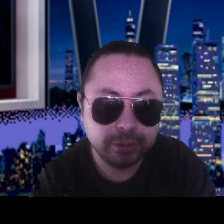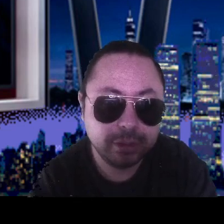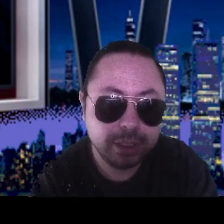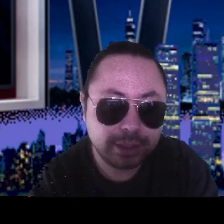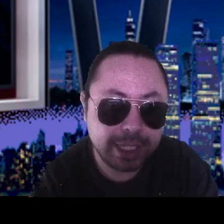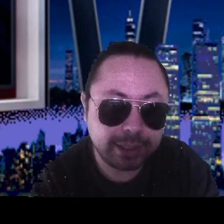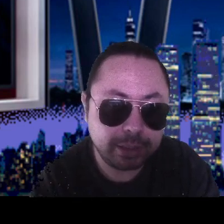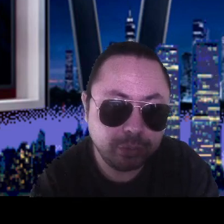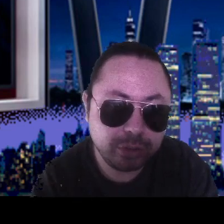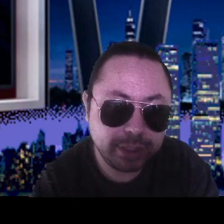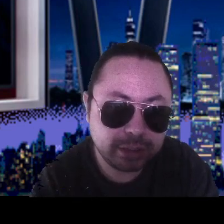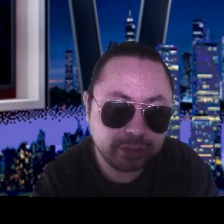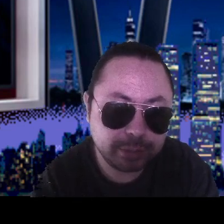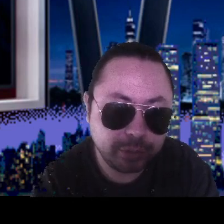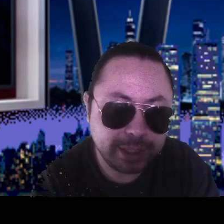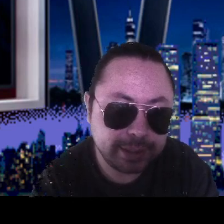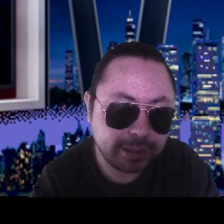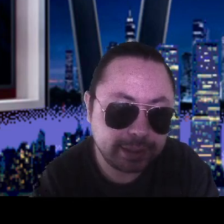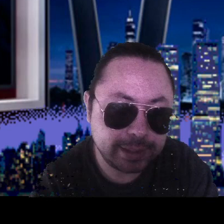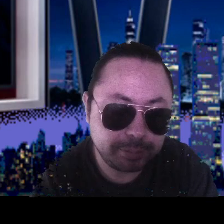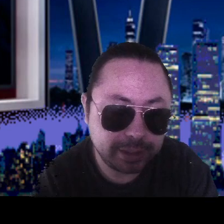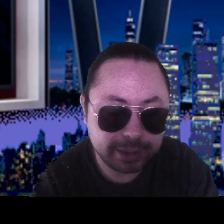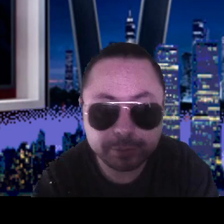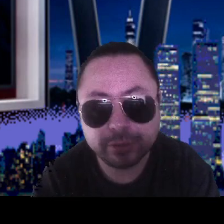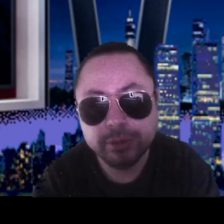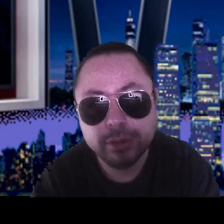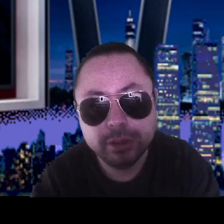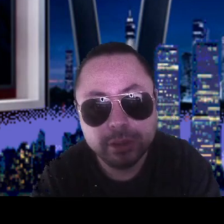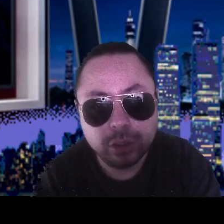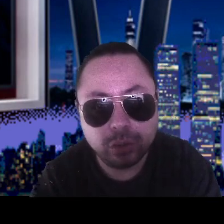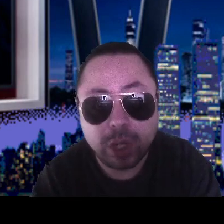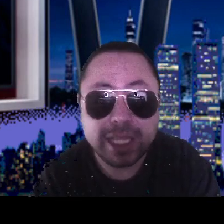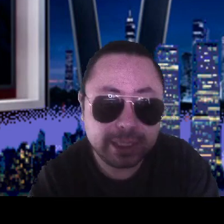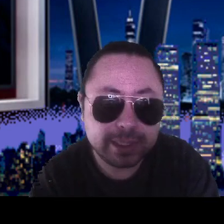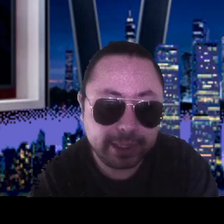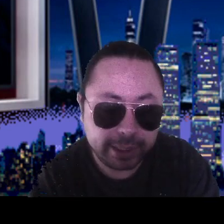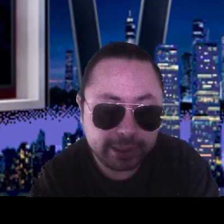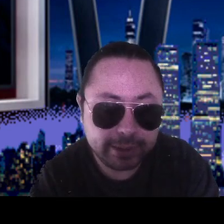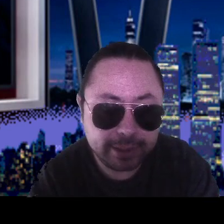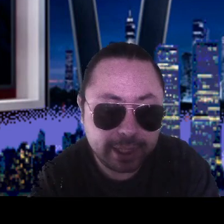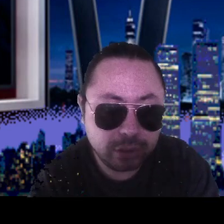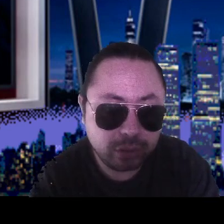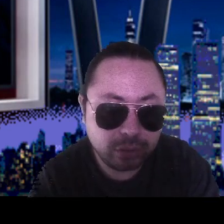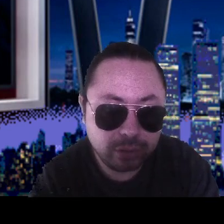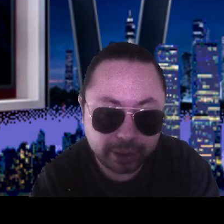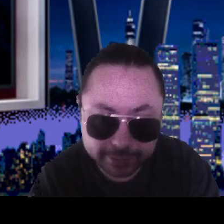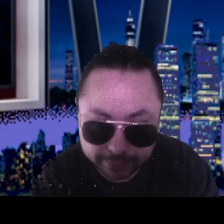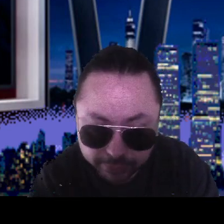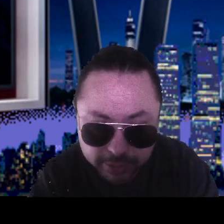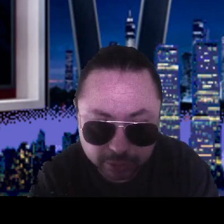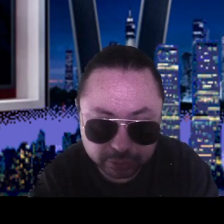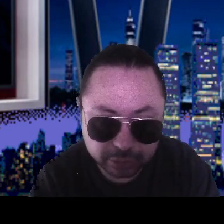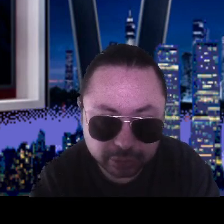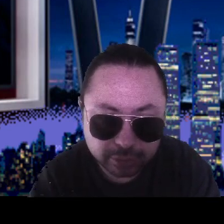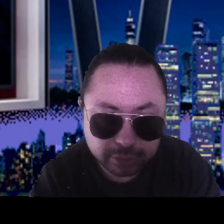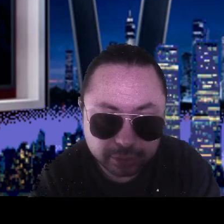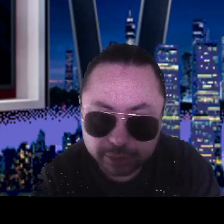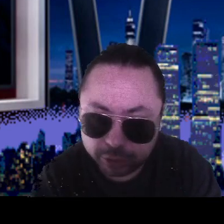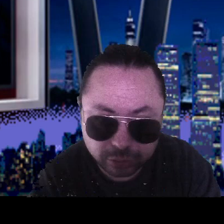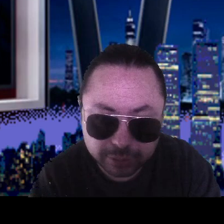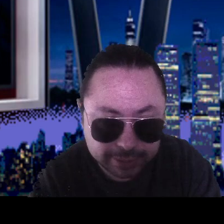ya que mucho de esto se puede hacer desde el principio o antes de que inicia lo que esté fuera de control